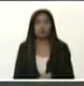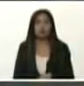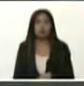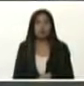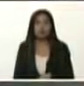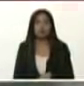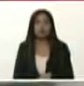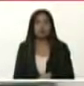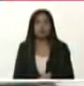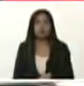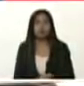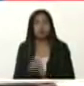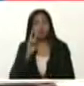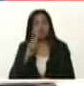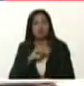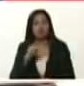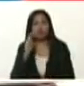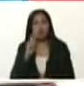Mientras tanto,